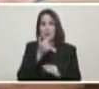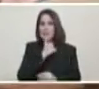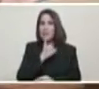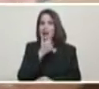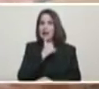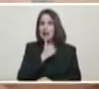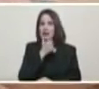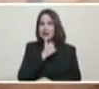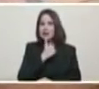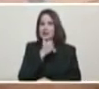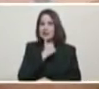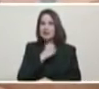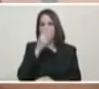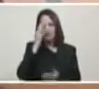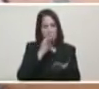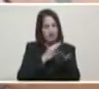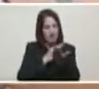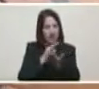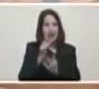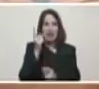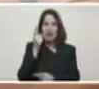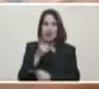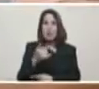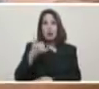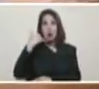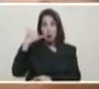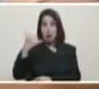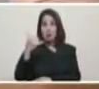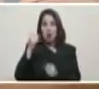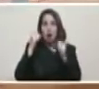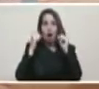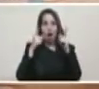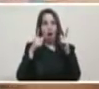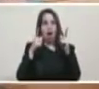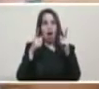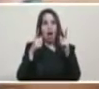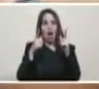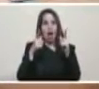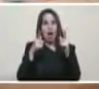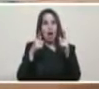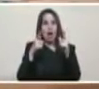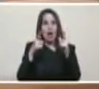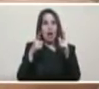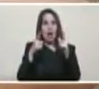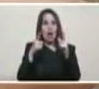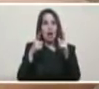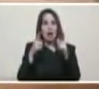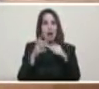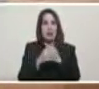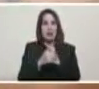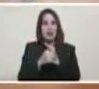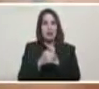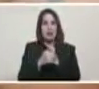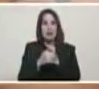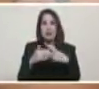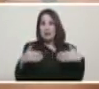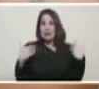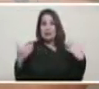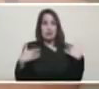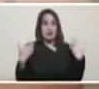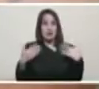paciencia Tengan fe porque los van a llamar yo me llevé una sorpresa O sea no estaba tengo una emoción